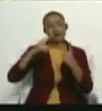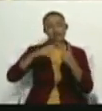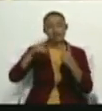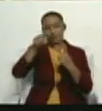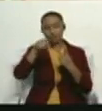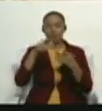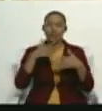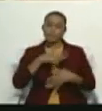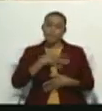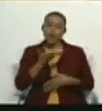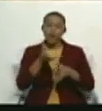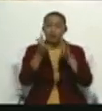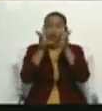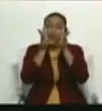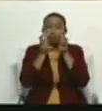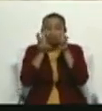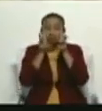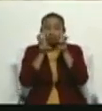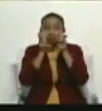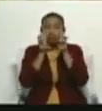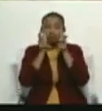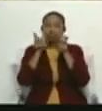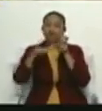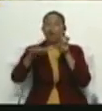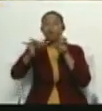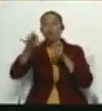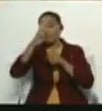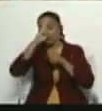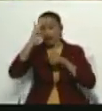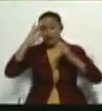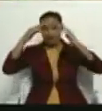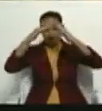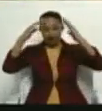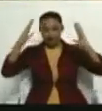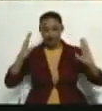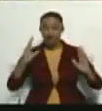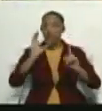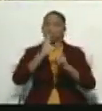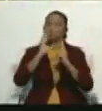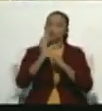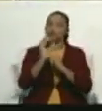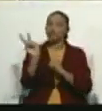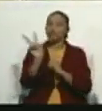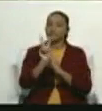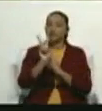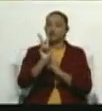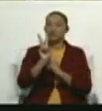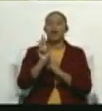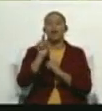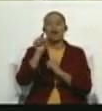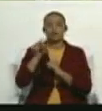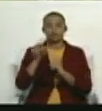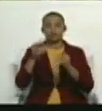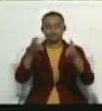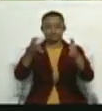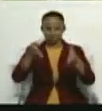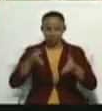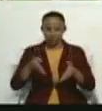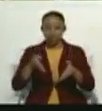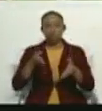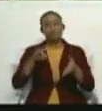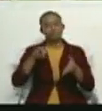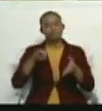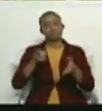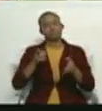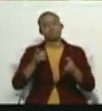de Televisión, desde la Casa del Alba Cultural de Venezuela, del Estado Barinas, recordemos que estamos en la Capilla Ardiente